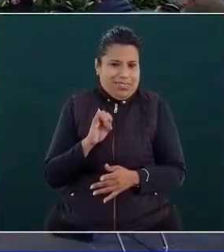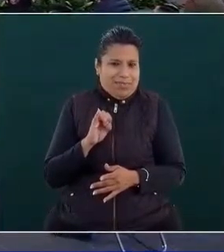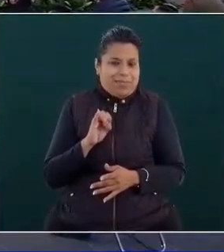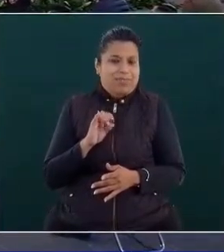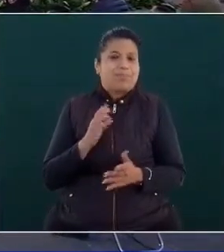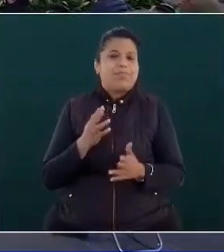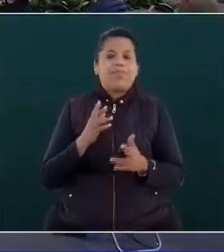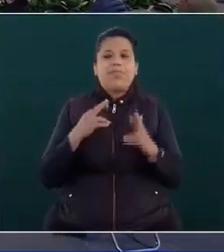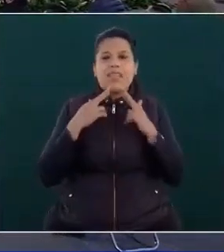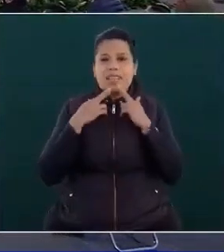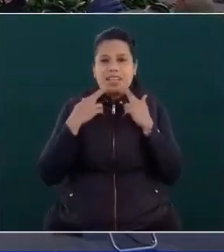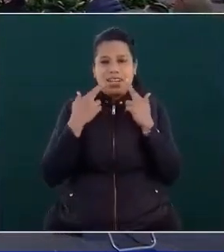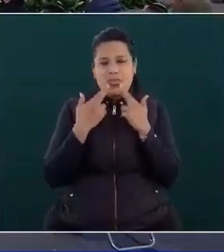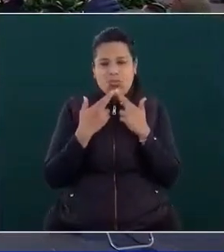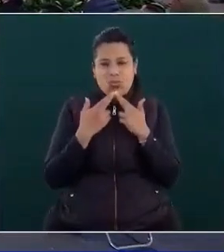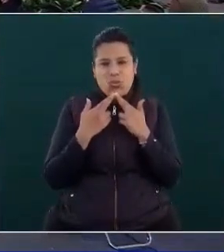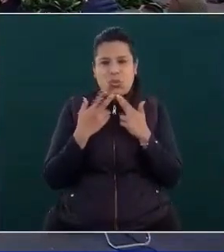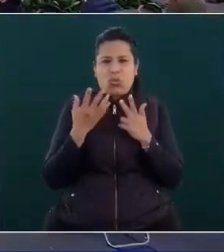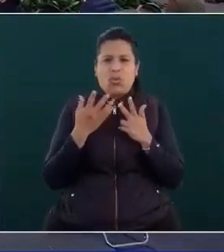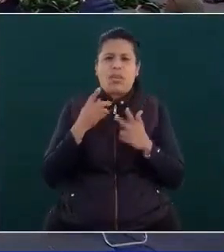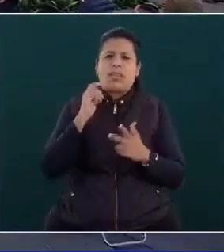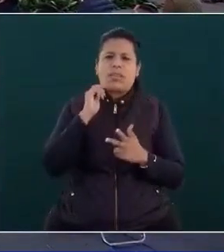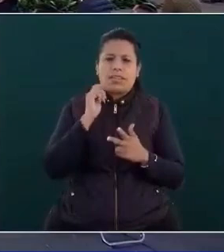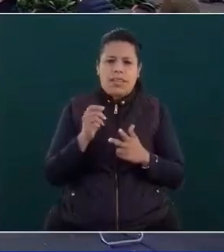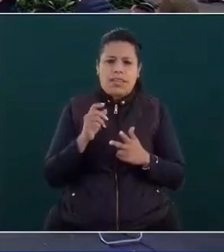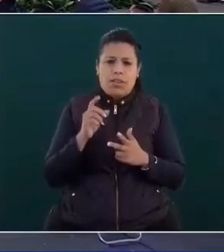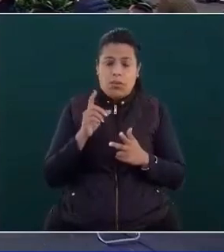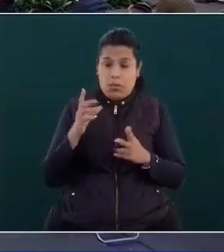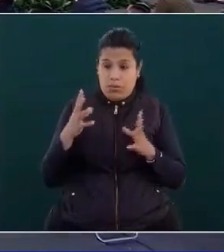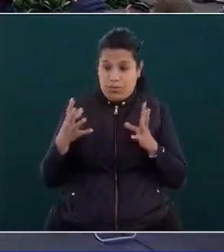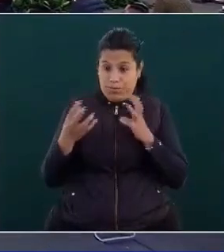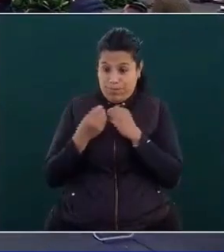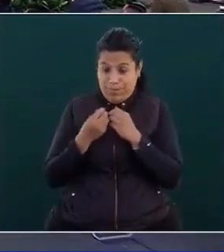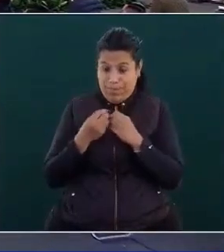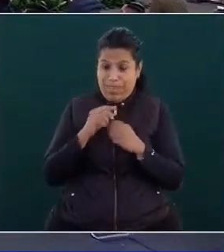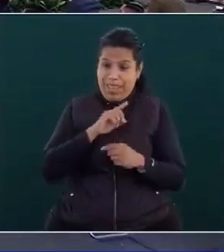la reunión con los empresarios muy bien.